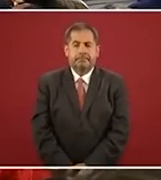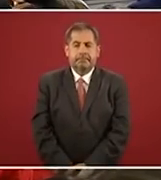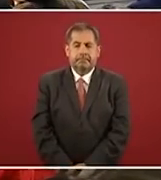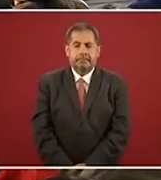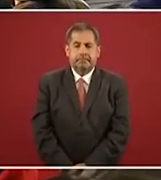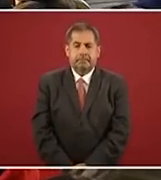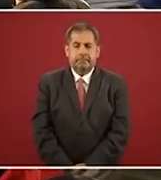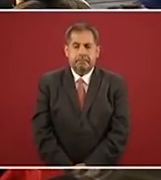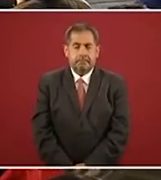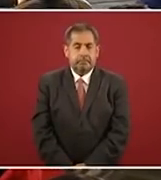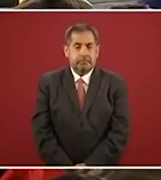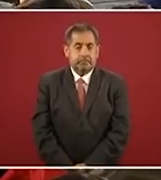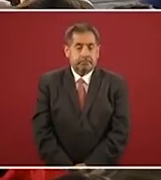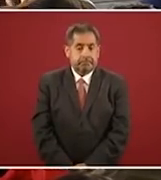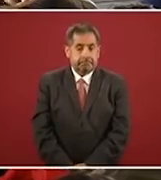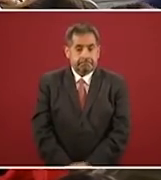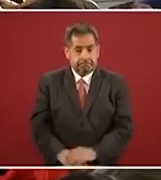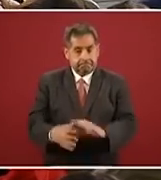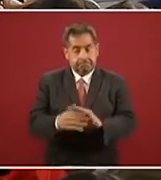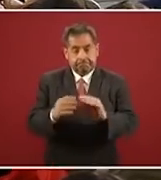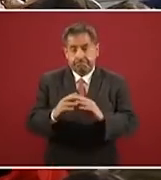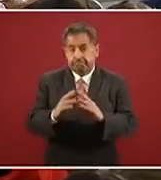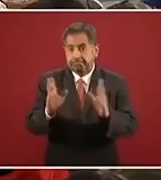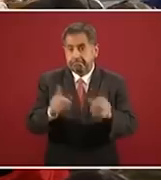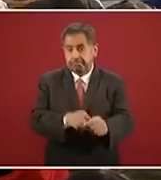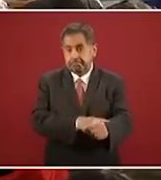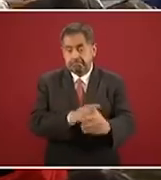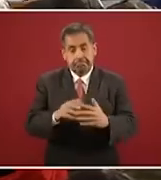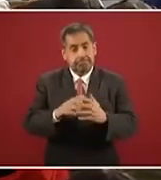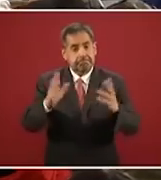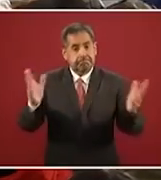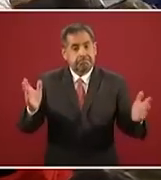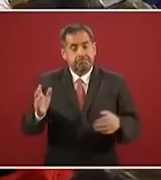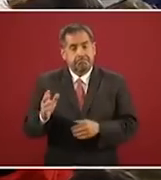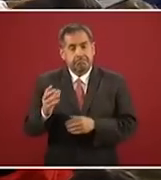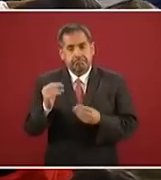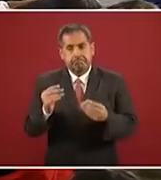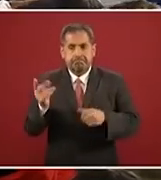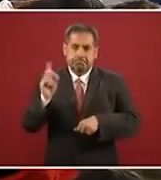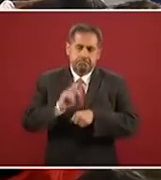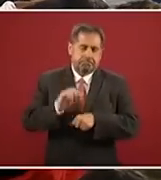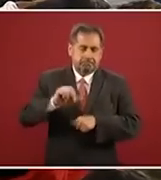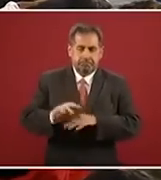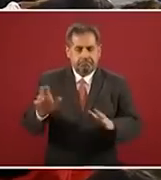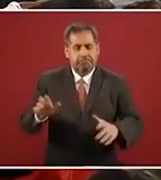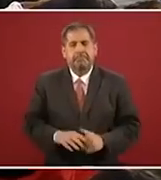fue amplia la conferencia del día de hoy este